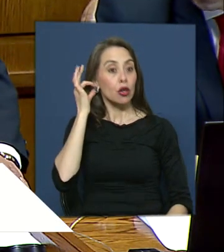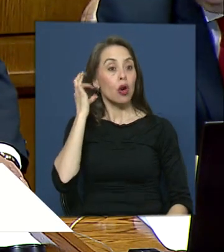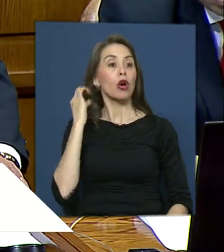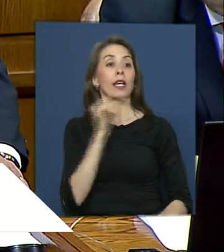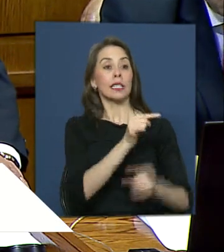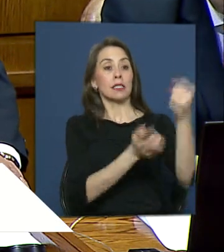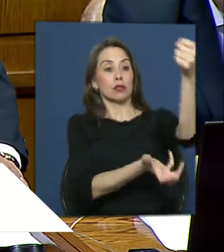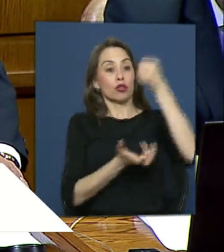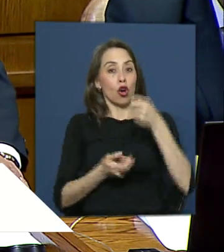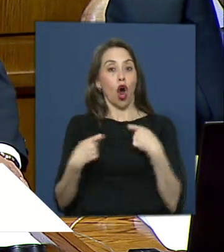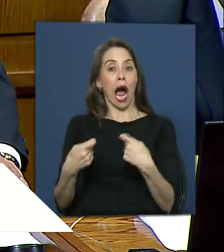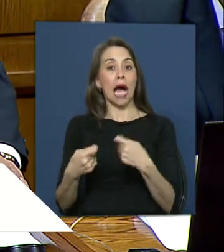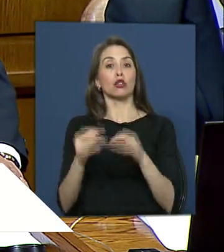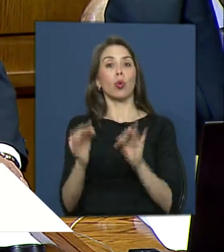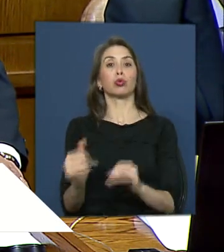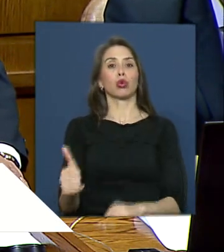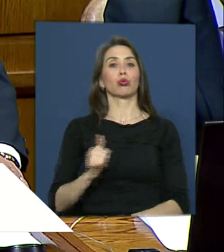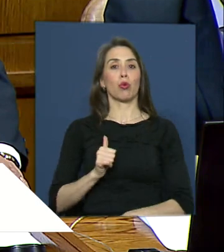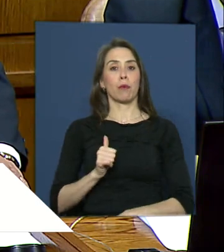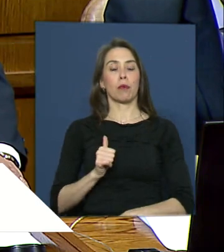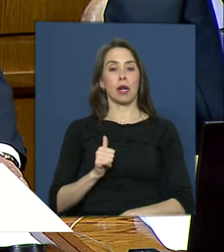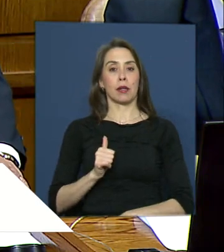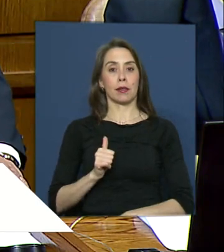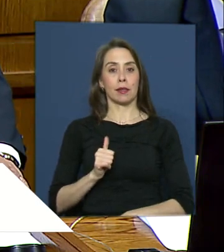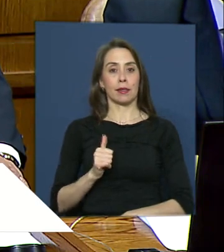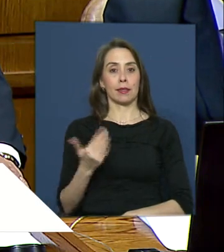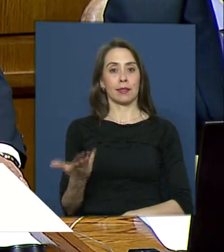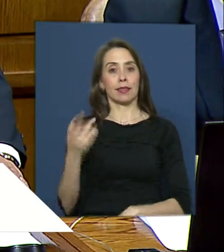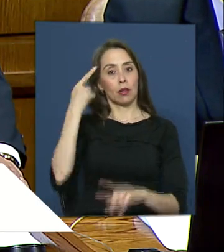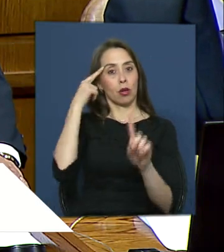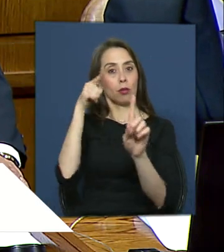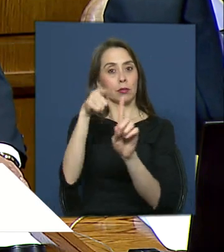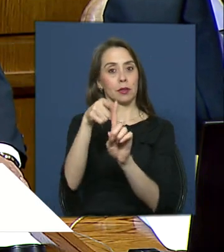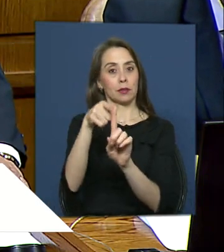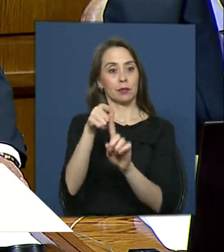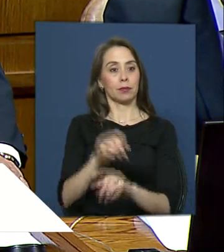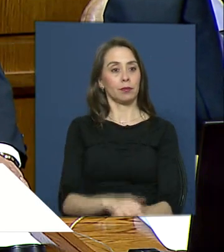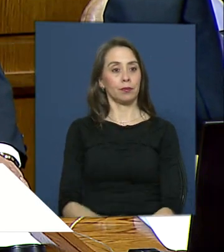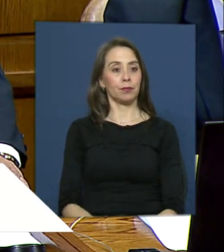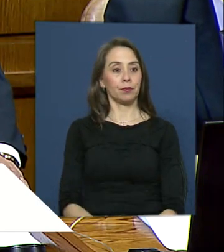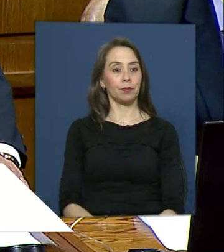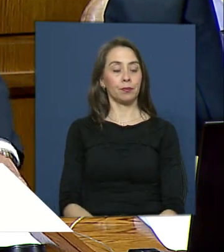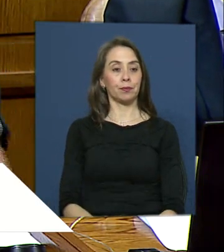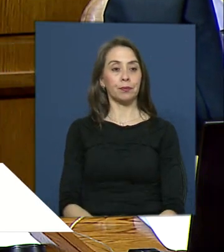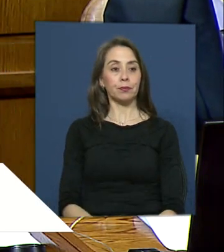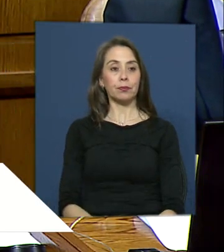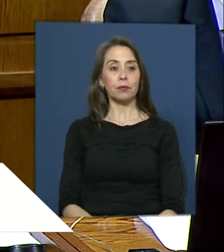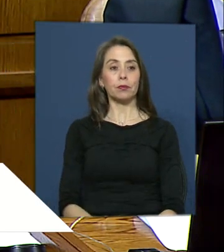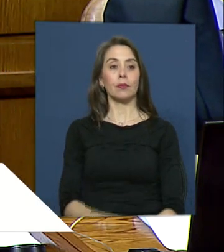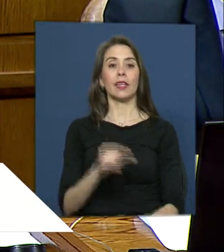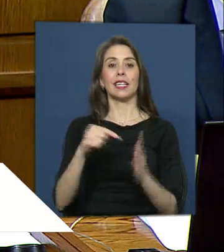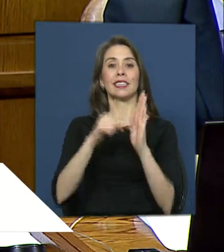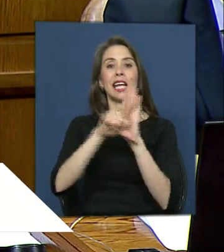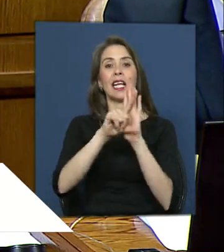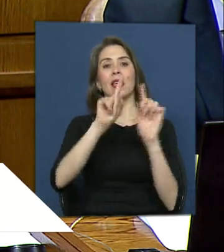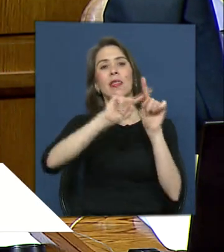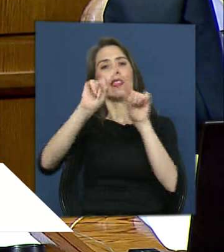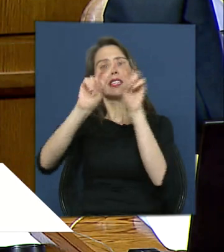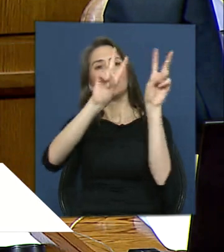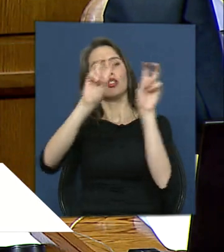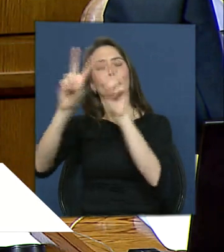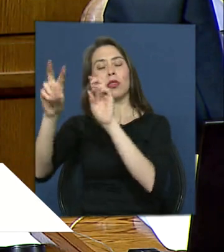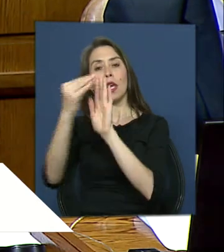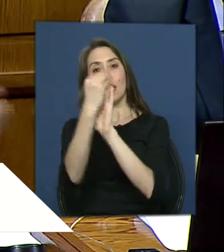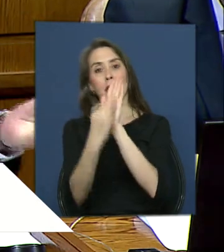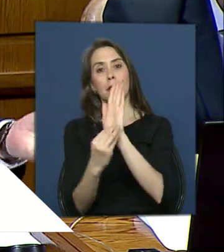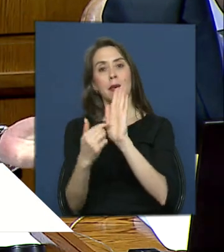cumpla. Eso es lo que está detrás, ¿ya? Y entonces creo que este sentido, esta miscelánea, cuando se hace cargo de este tema, este